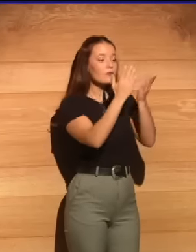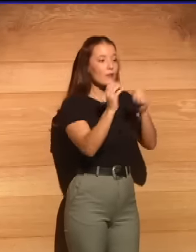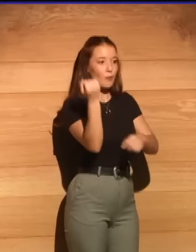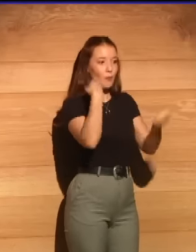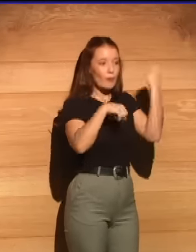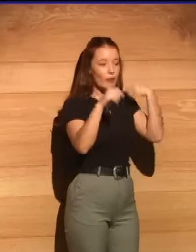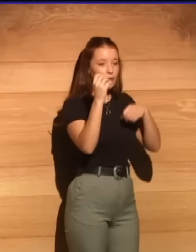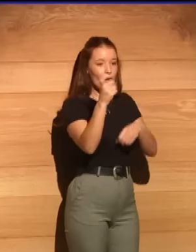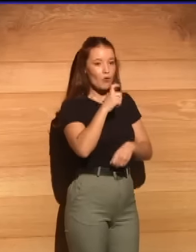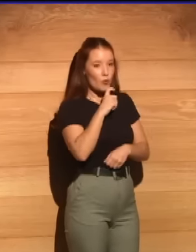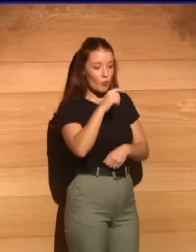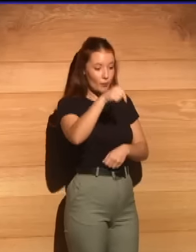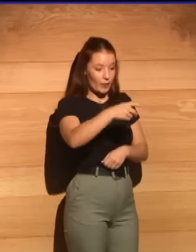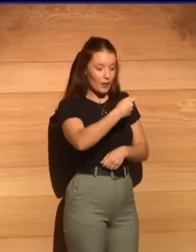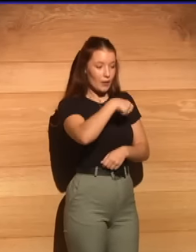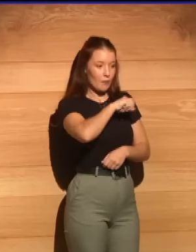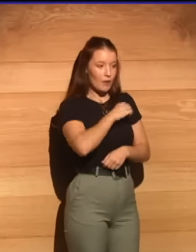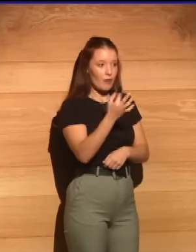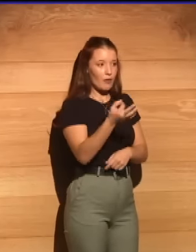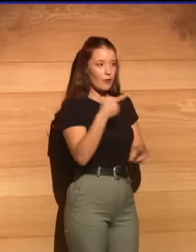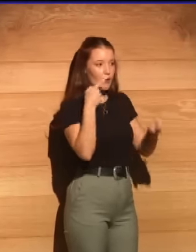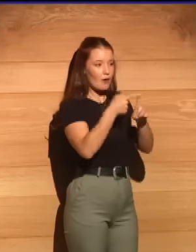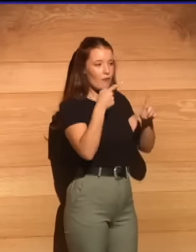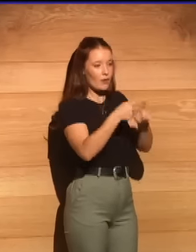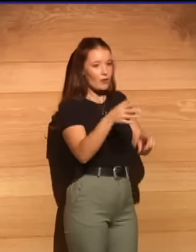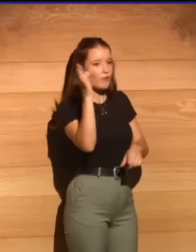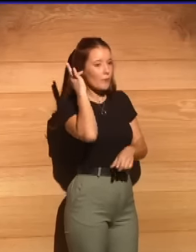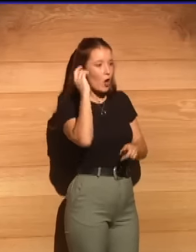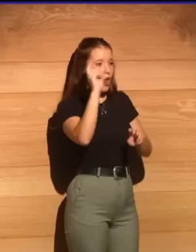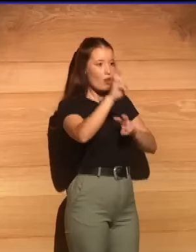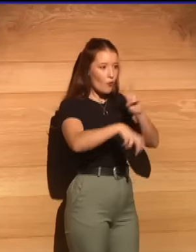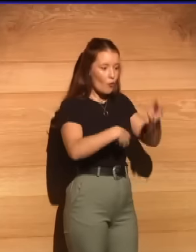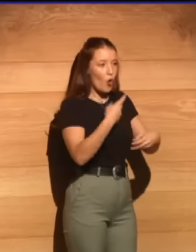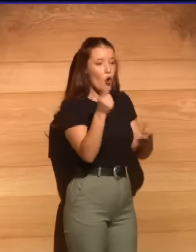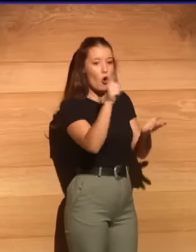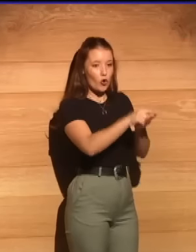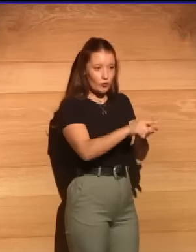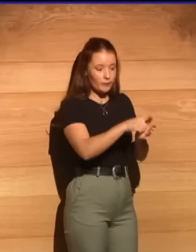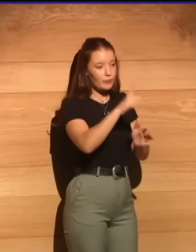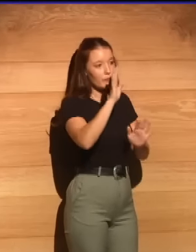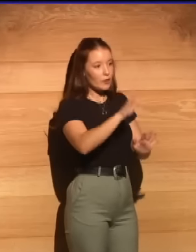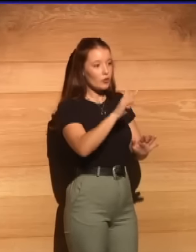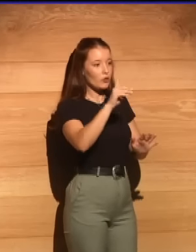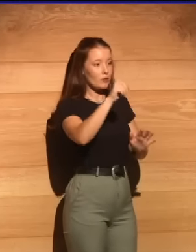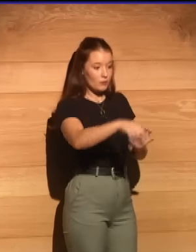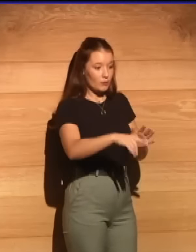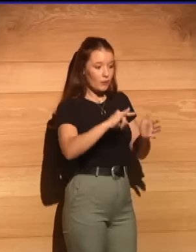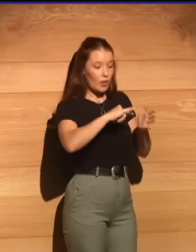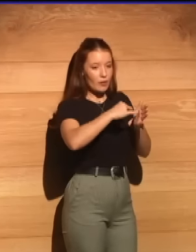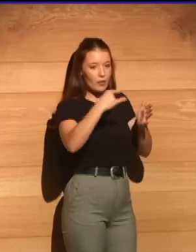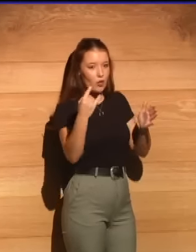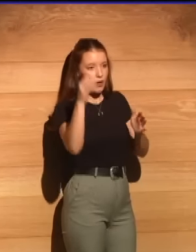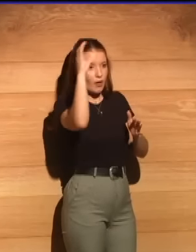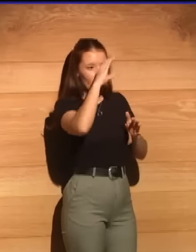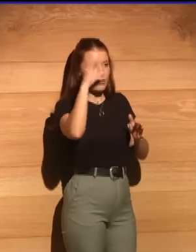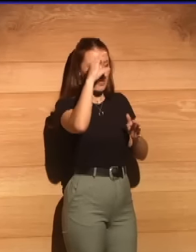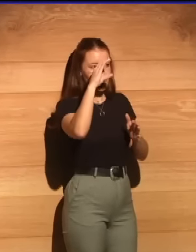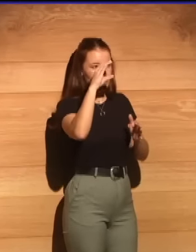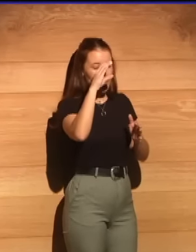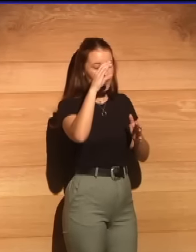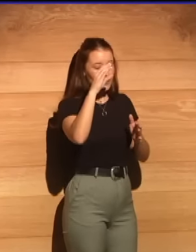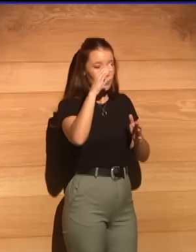España de recuperar nuestros propios referentes femeninos, pero también de poner la ciencia y la tecnología cerca de la opinión pública. No es algo que ocupe